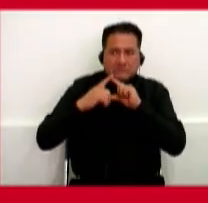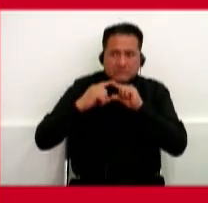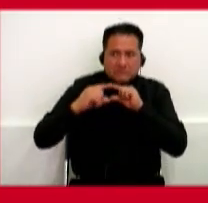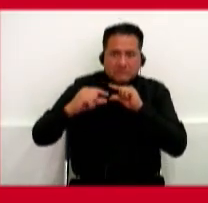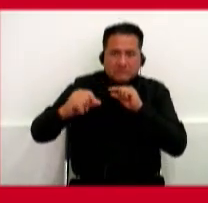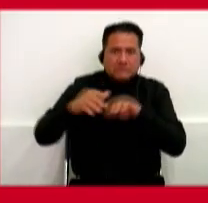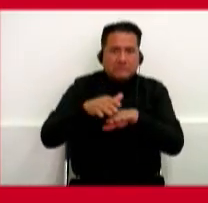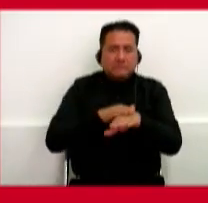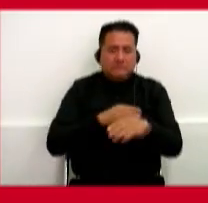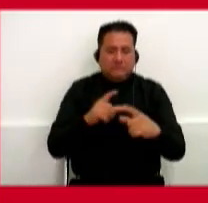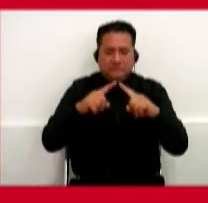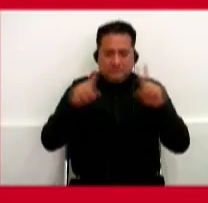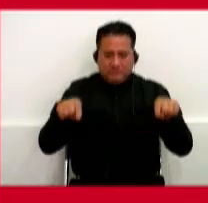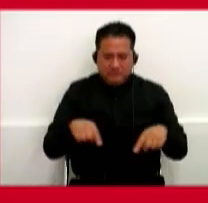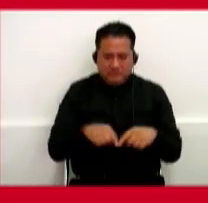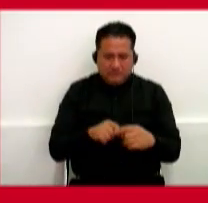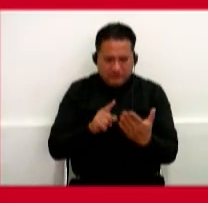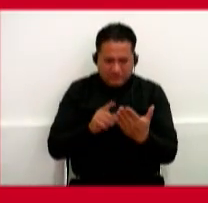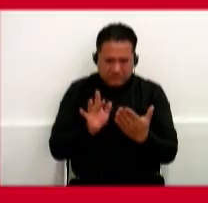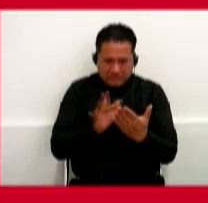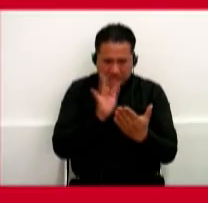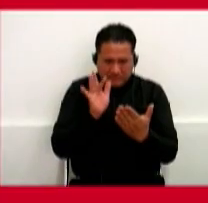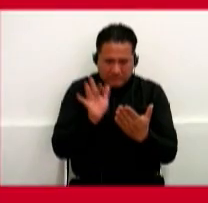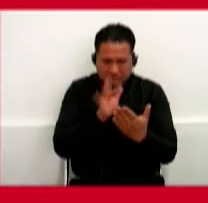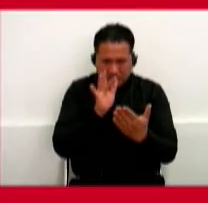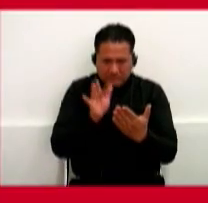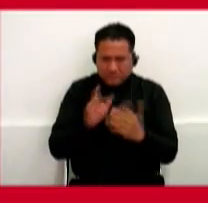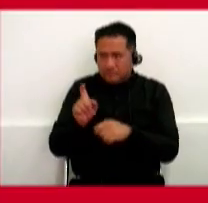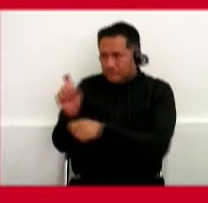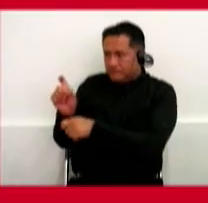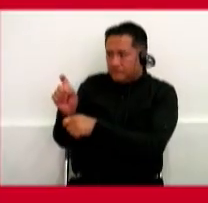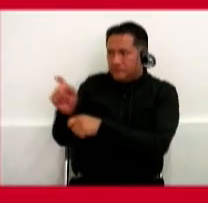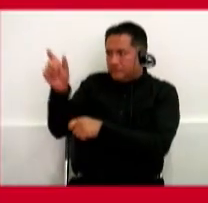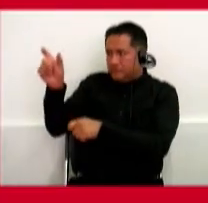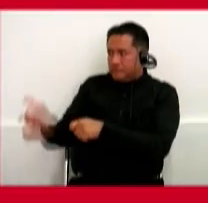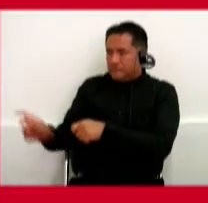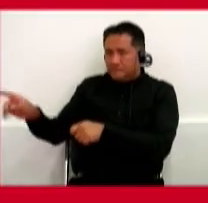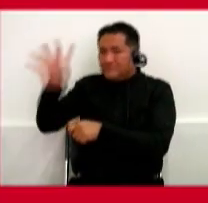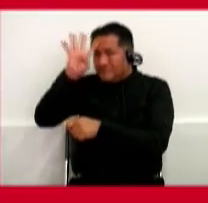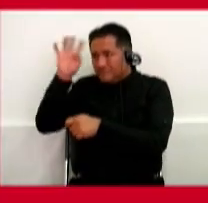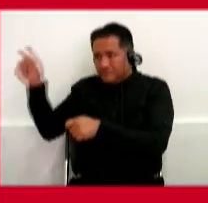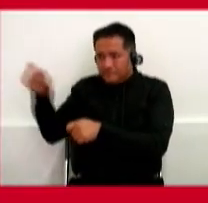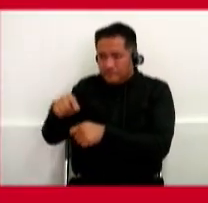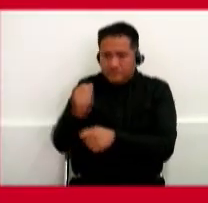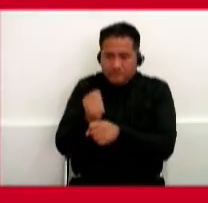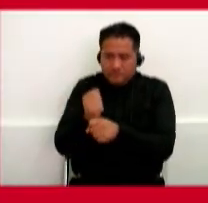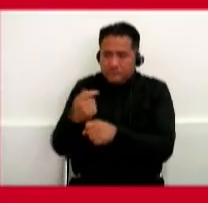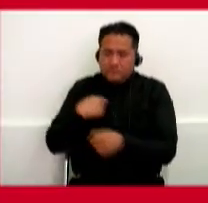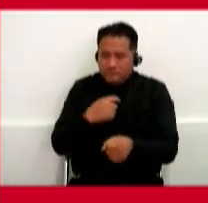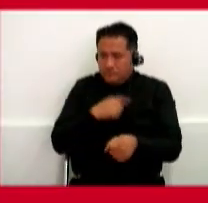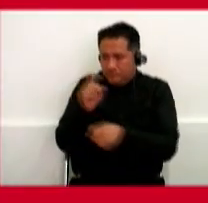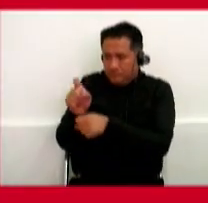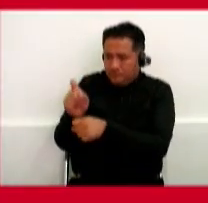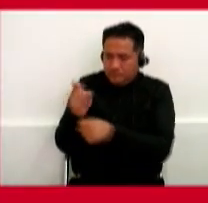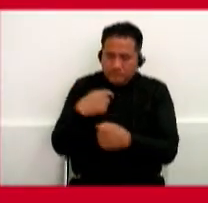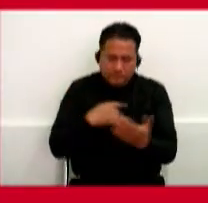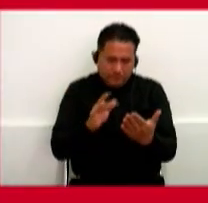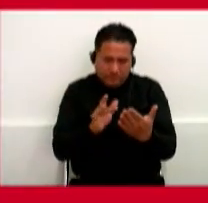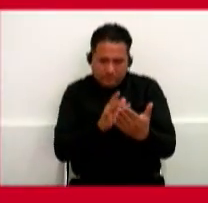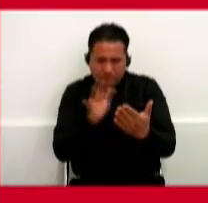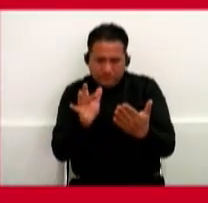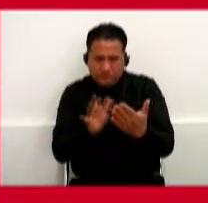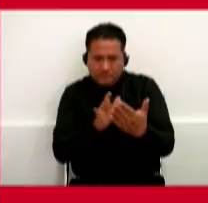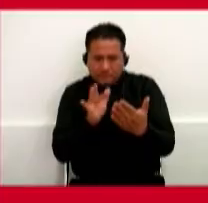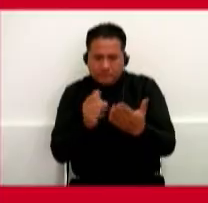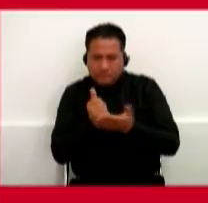es inclusive entrenar a nuestros operadores para que vayan en un tipo de marcha, por ejemplo, en una rampa de 10% para que vayan en marcha 2 o marcha